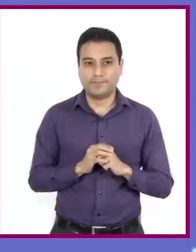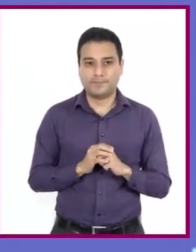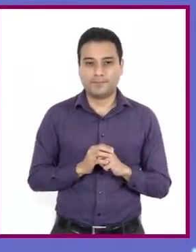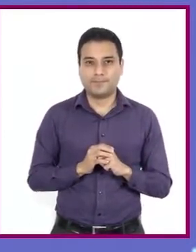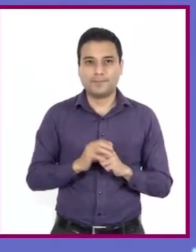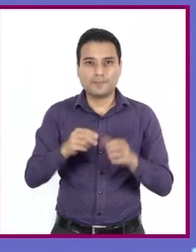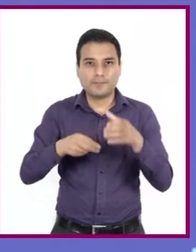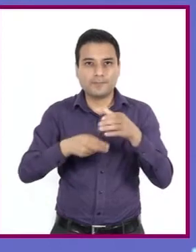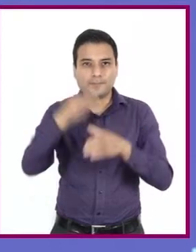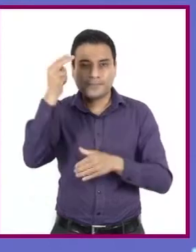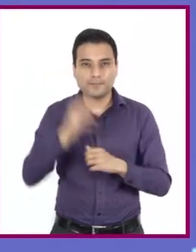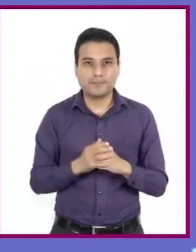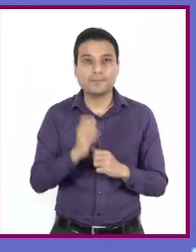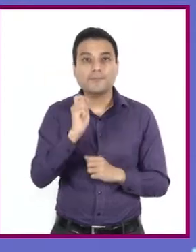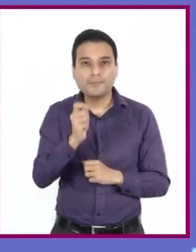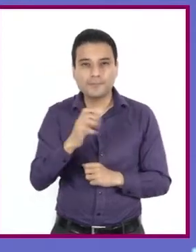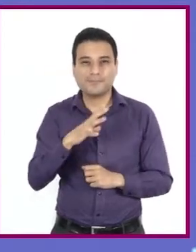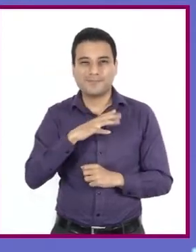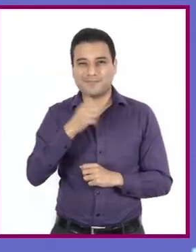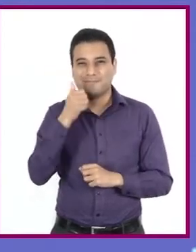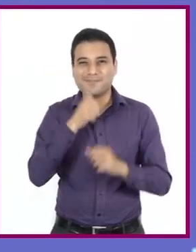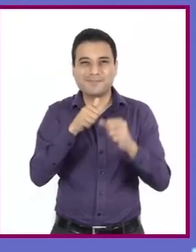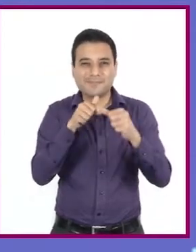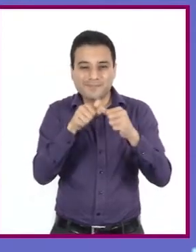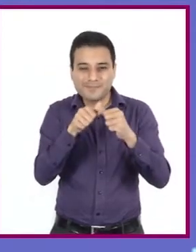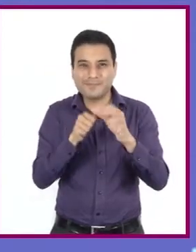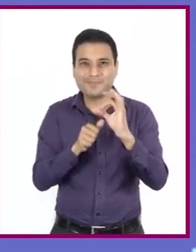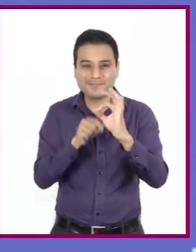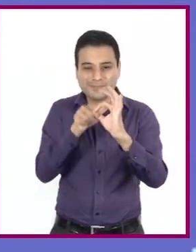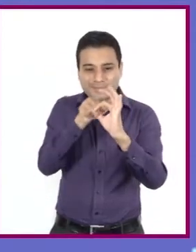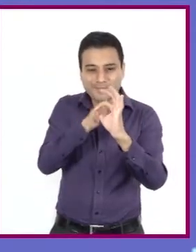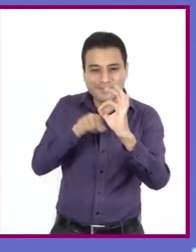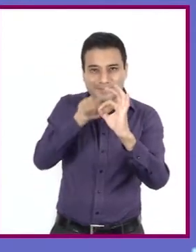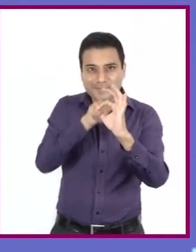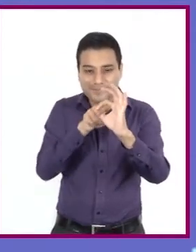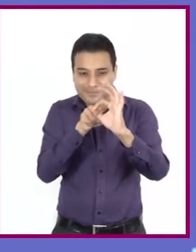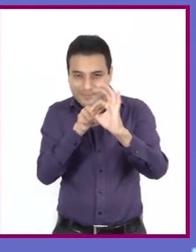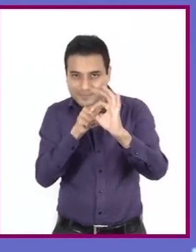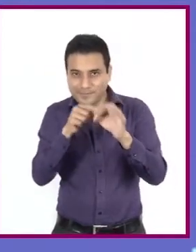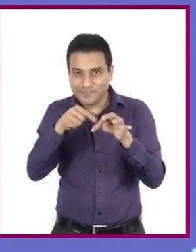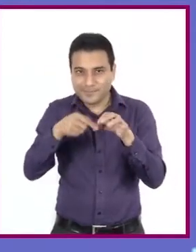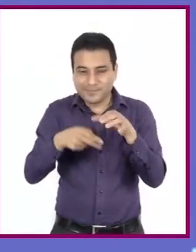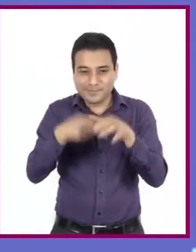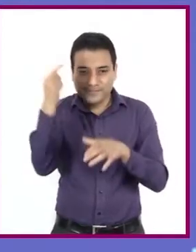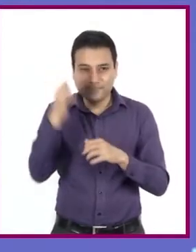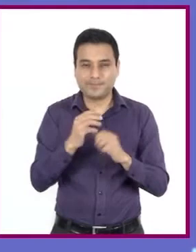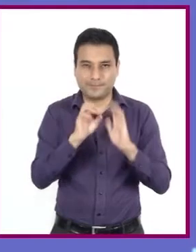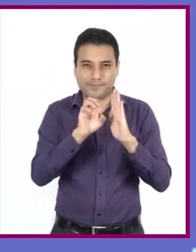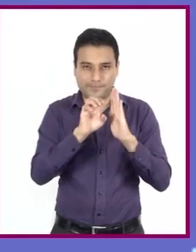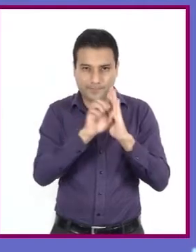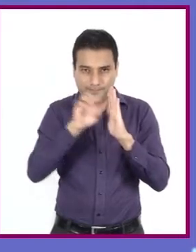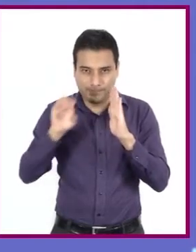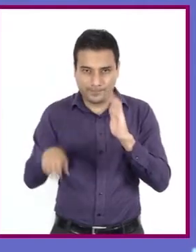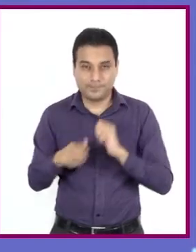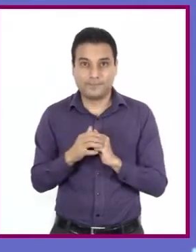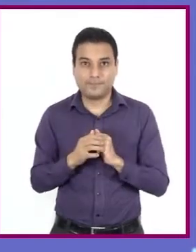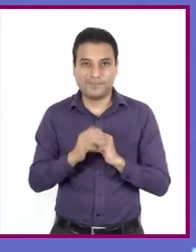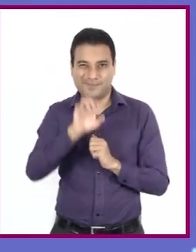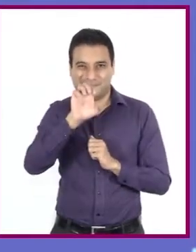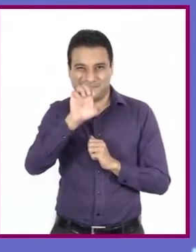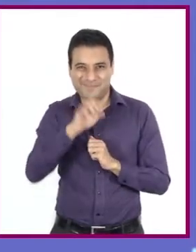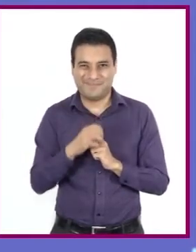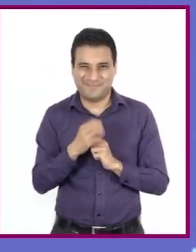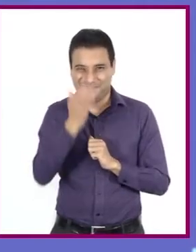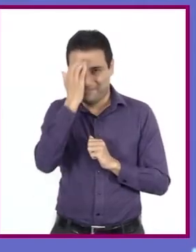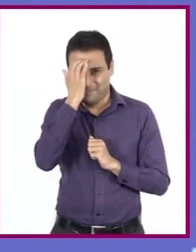Es el espacio interno que queda en algunas letras con un área cerrada. En el caso de la E, este espacio se llama